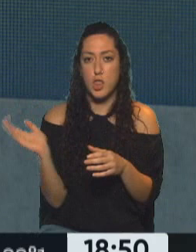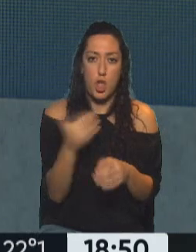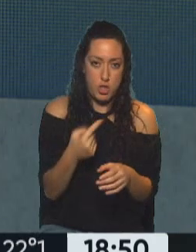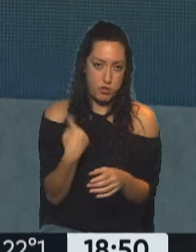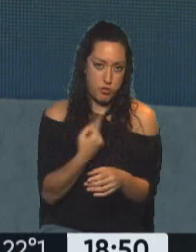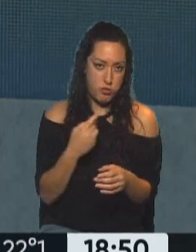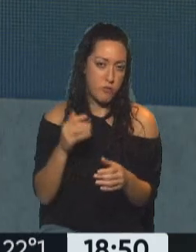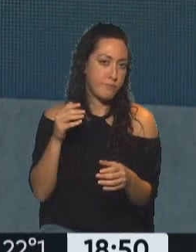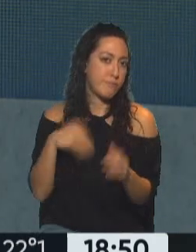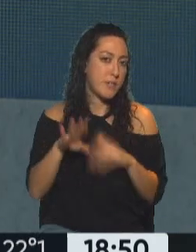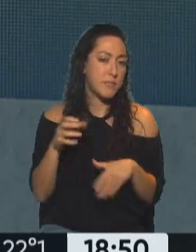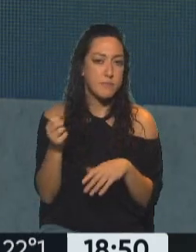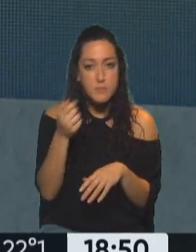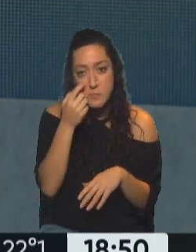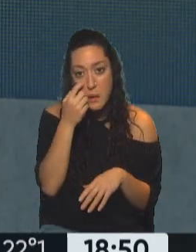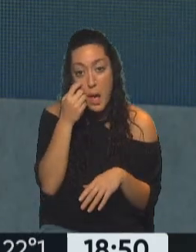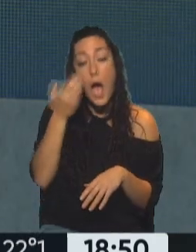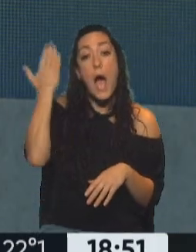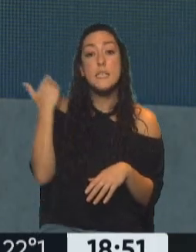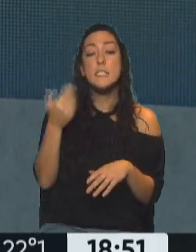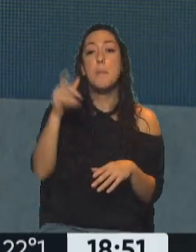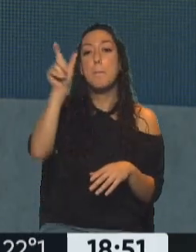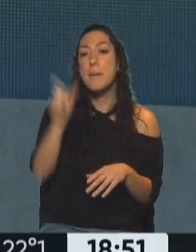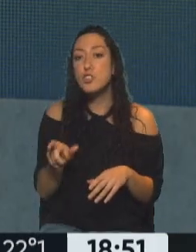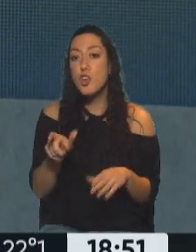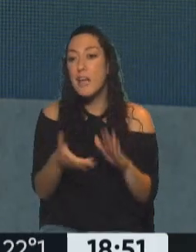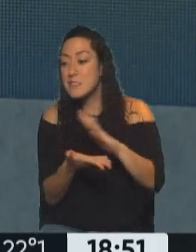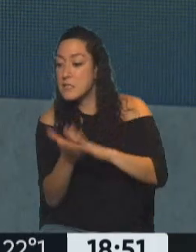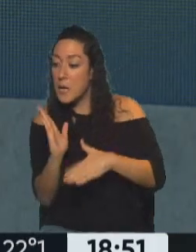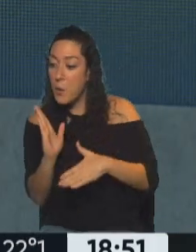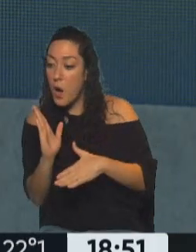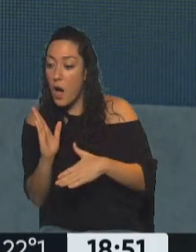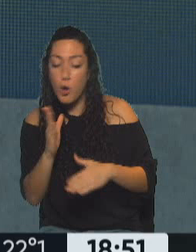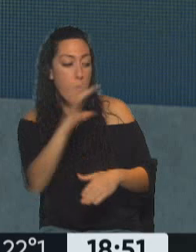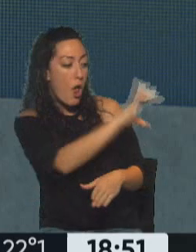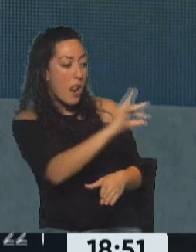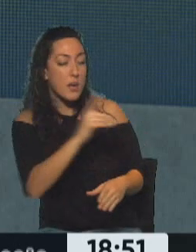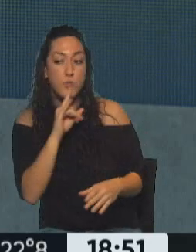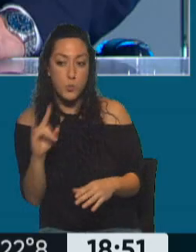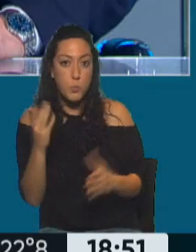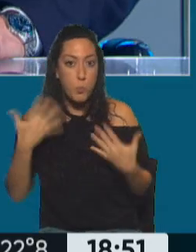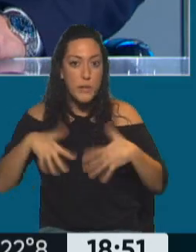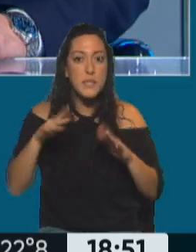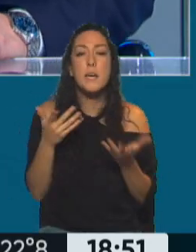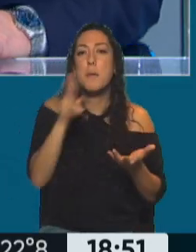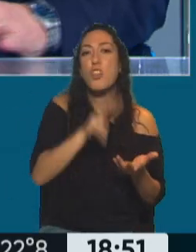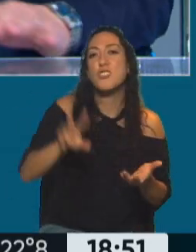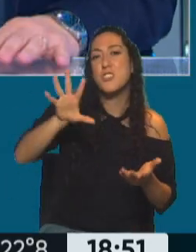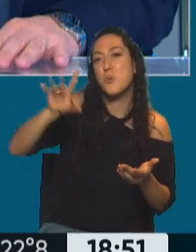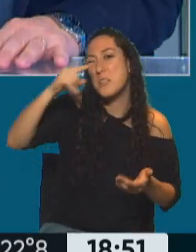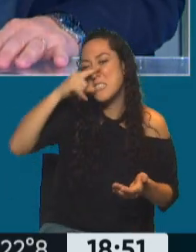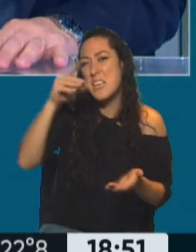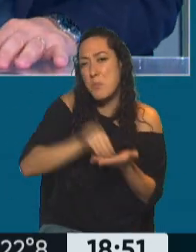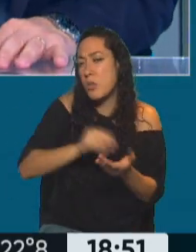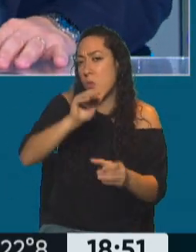que el que tiene potestad el saliente también en poder designar quien se sienta ahí sí porque votamos todos los 257 diputados